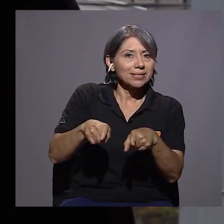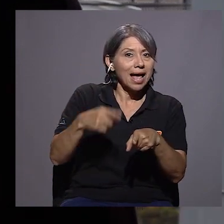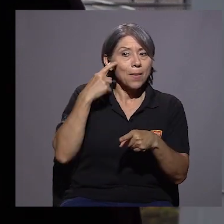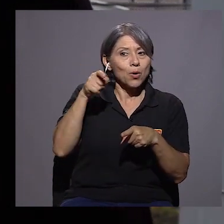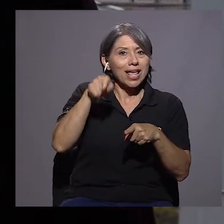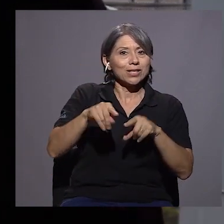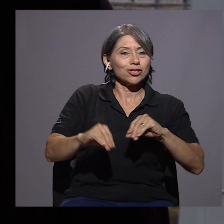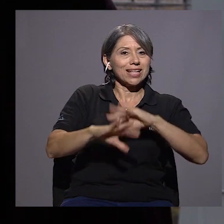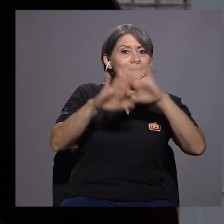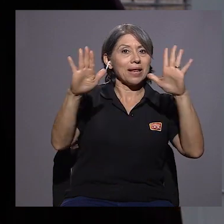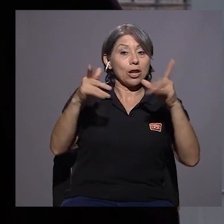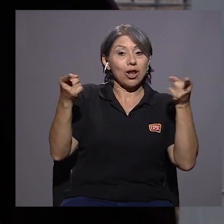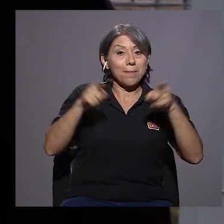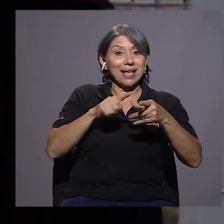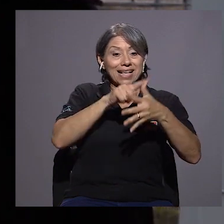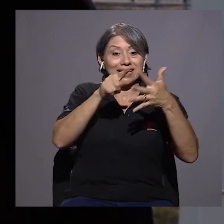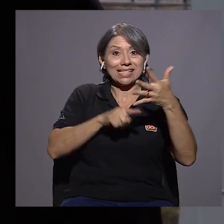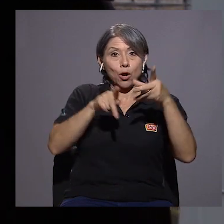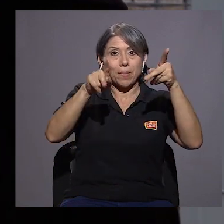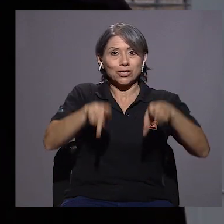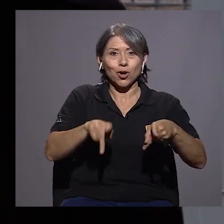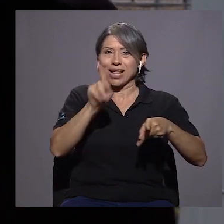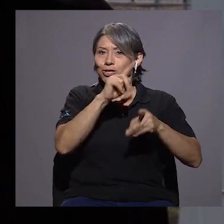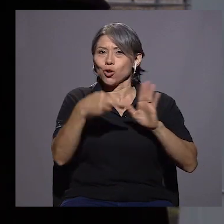5 personas no representan a todo el